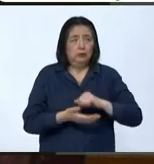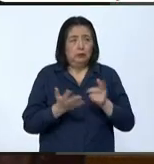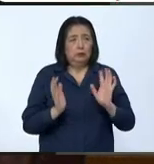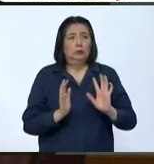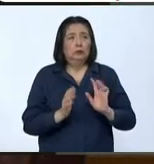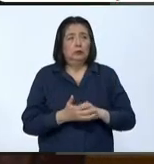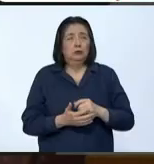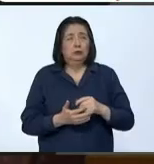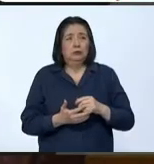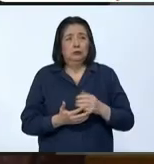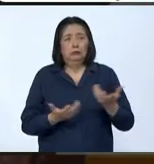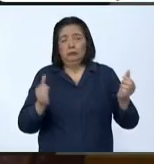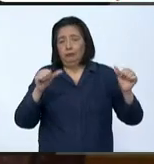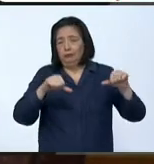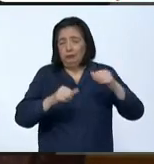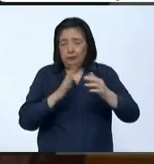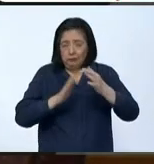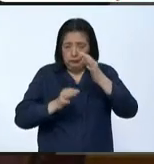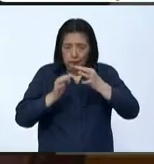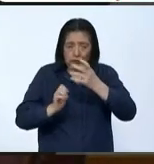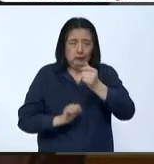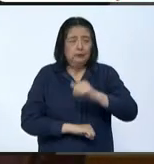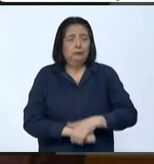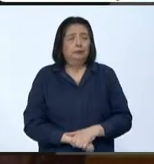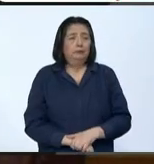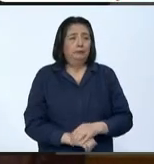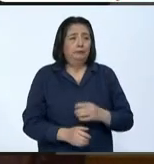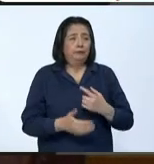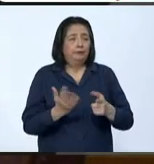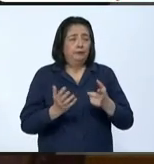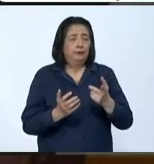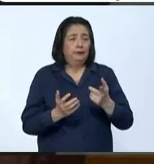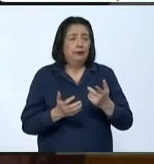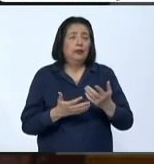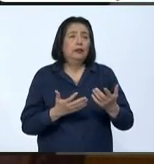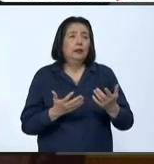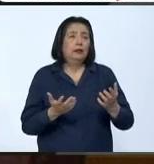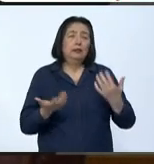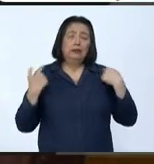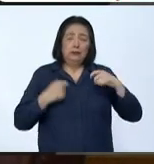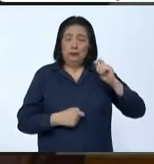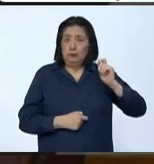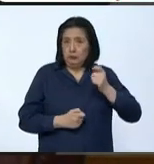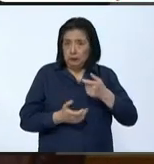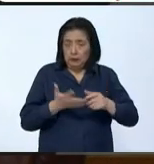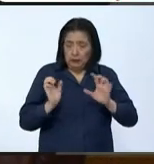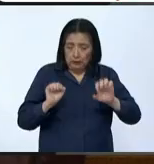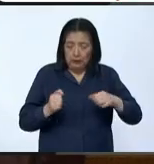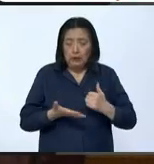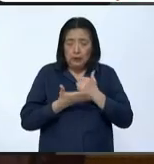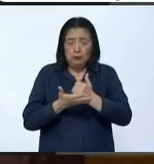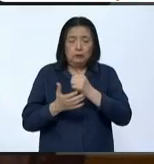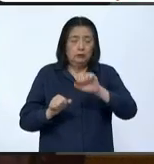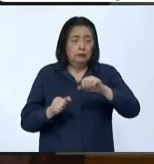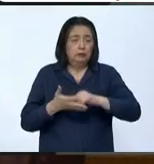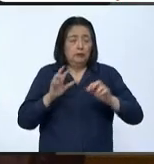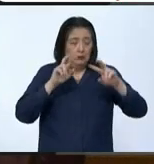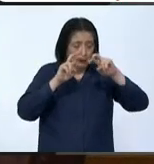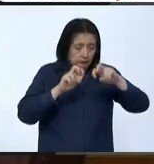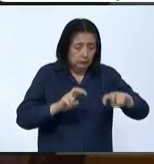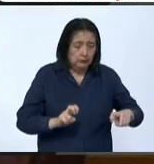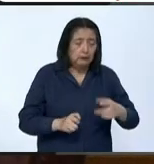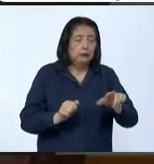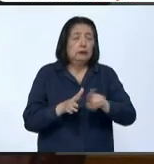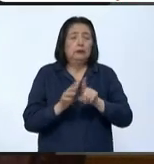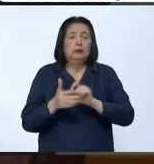determinados por fallos judiciales la procuraduría ha contribuido también a la investigación